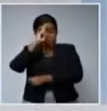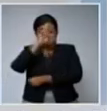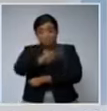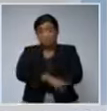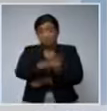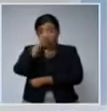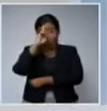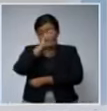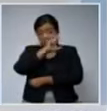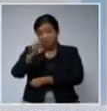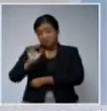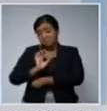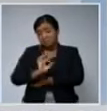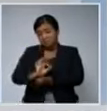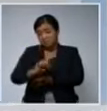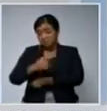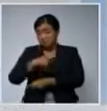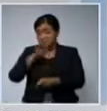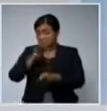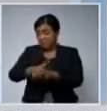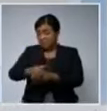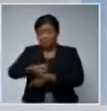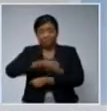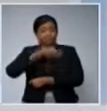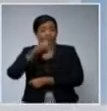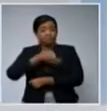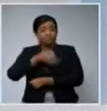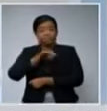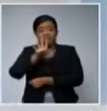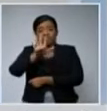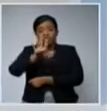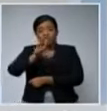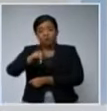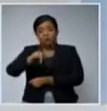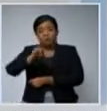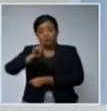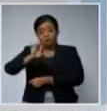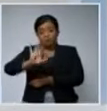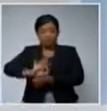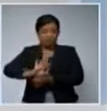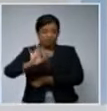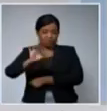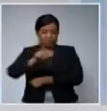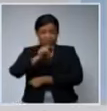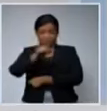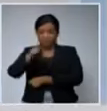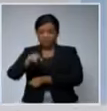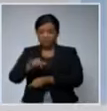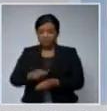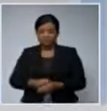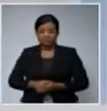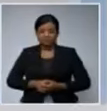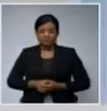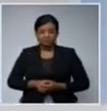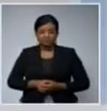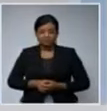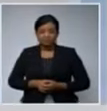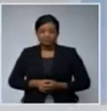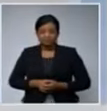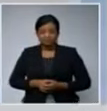yo dije al inicio, el 5,9% de todos los diagnosticados,